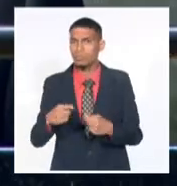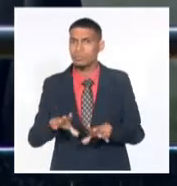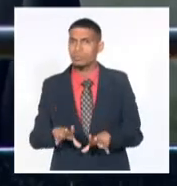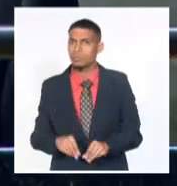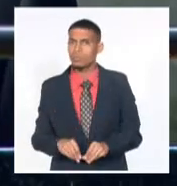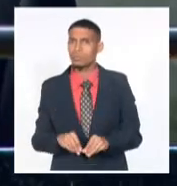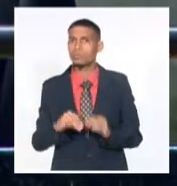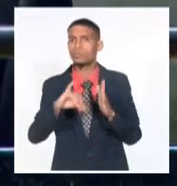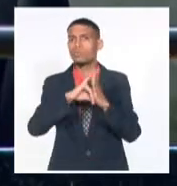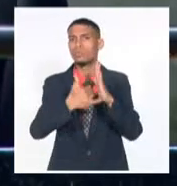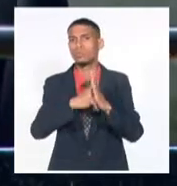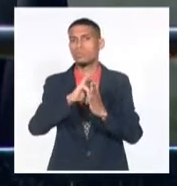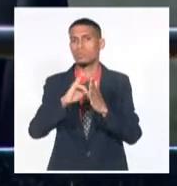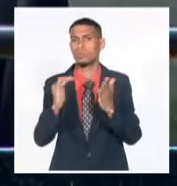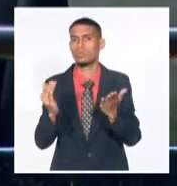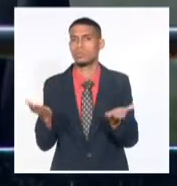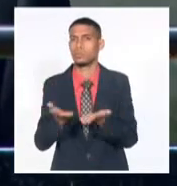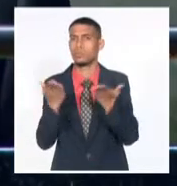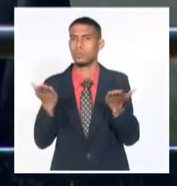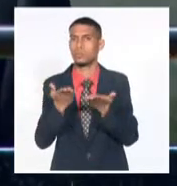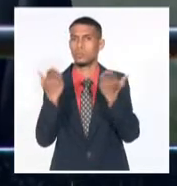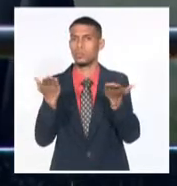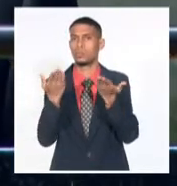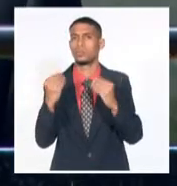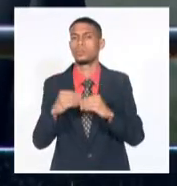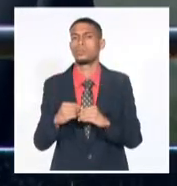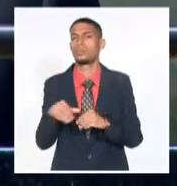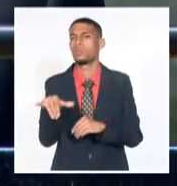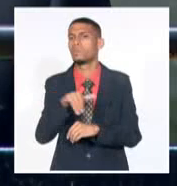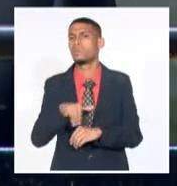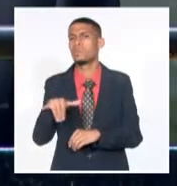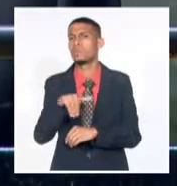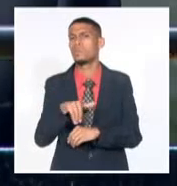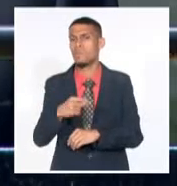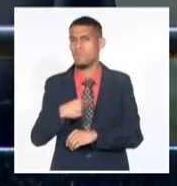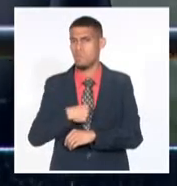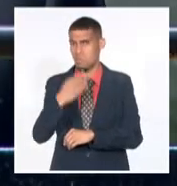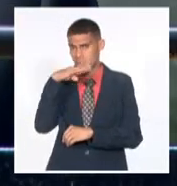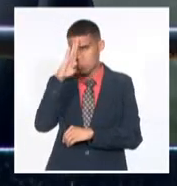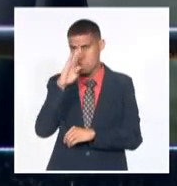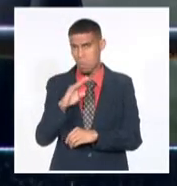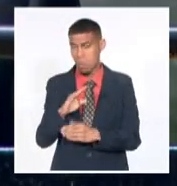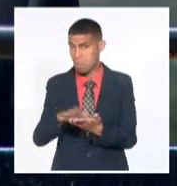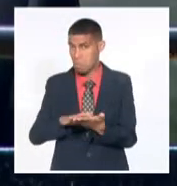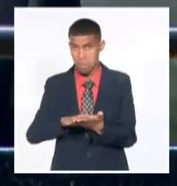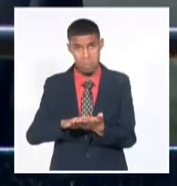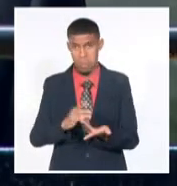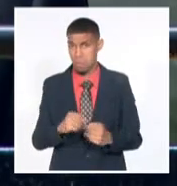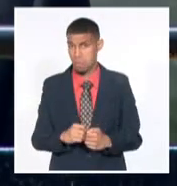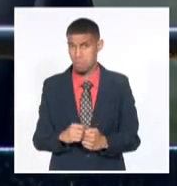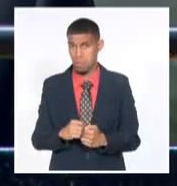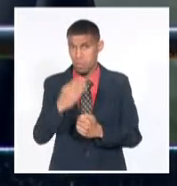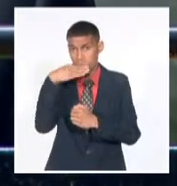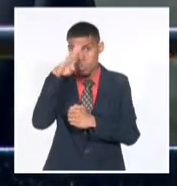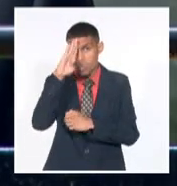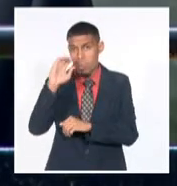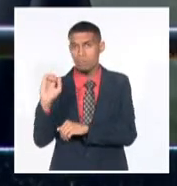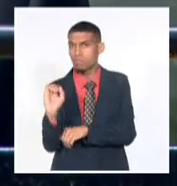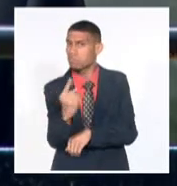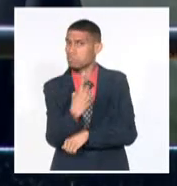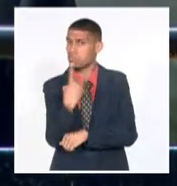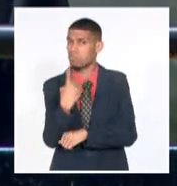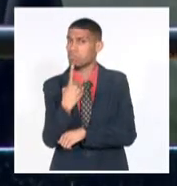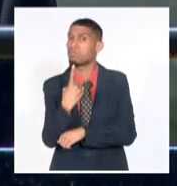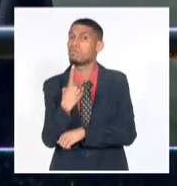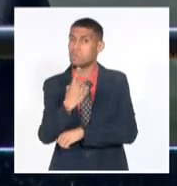de desarrollo en semejantes condiciones, bajo agresión tan sistemática y